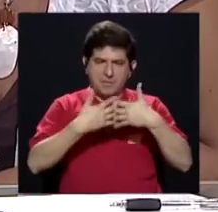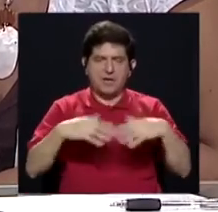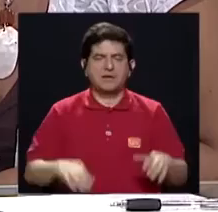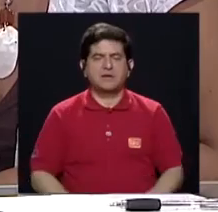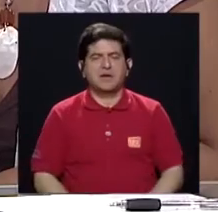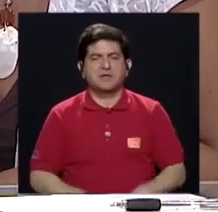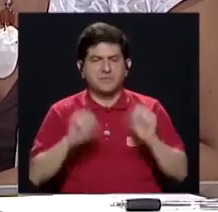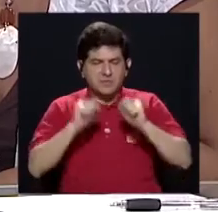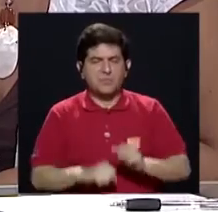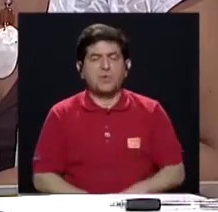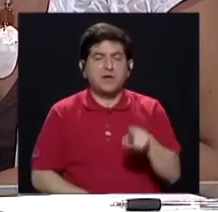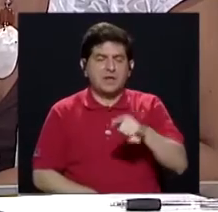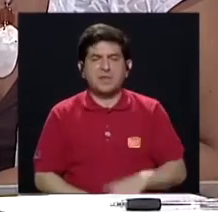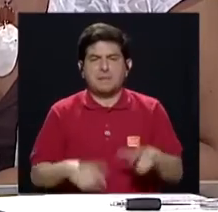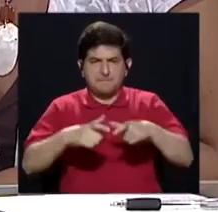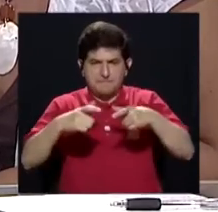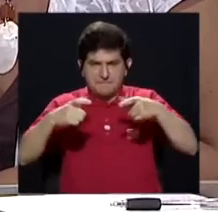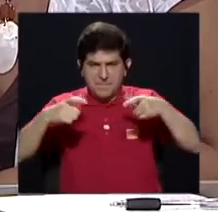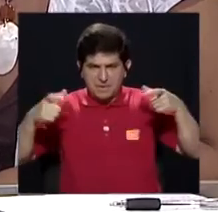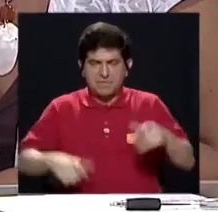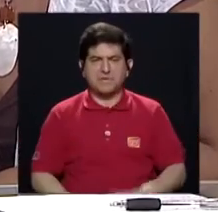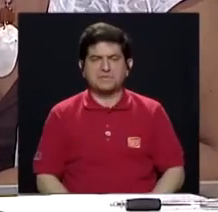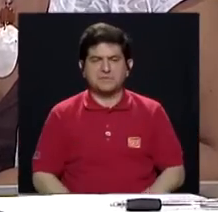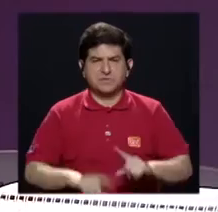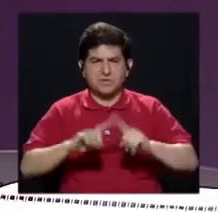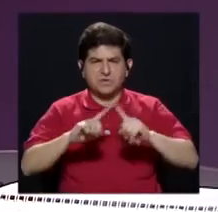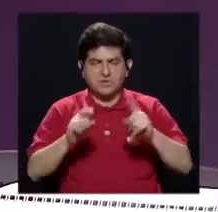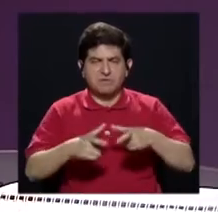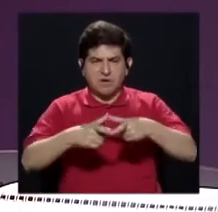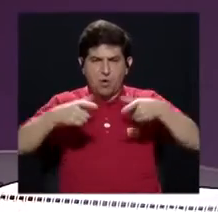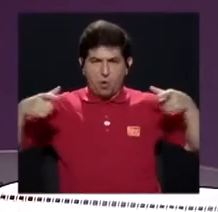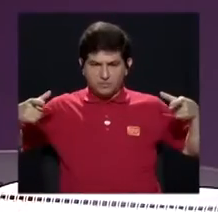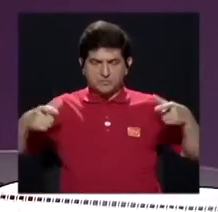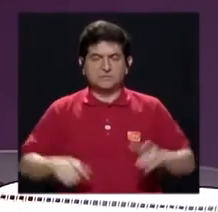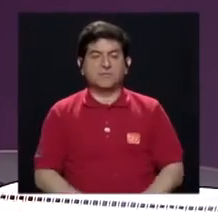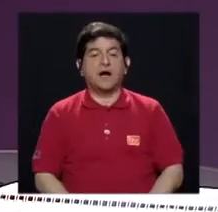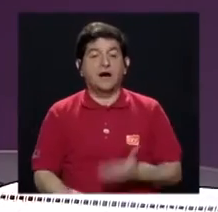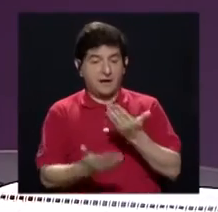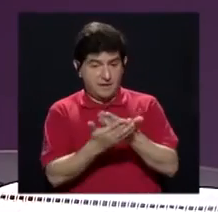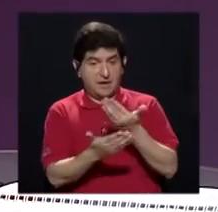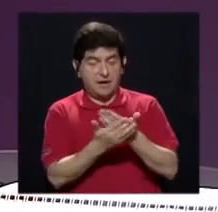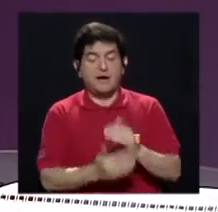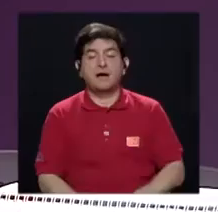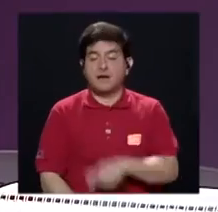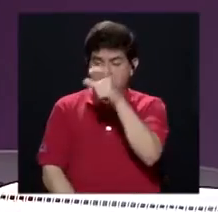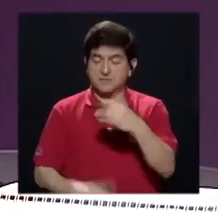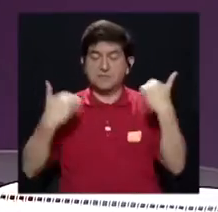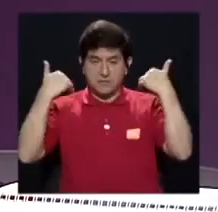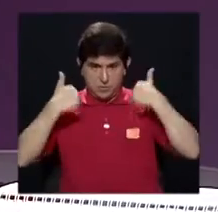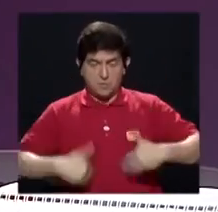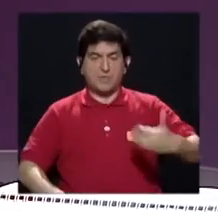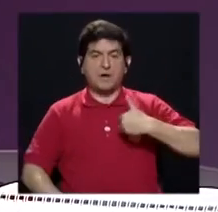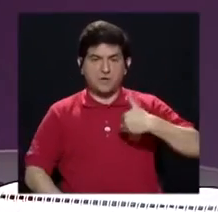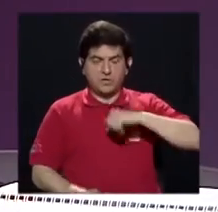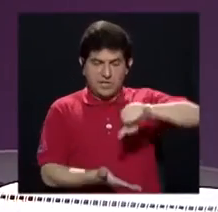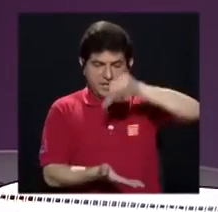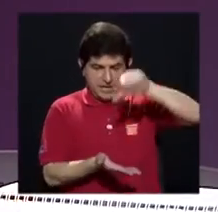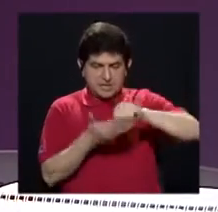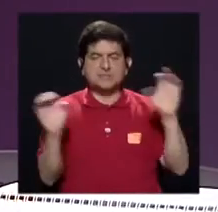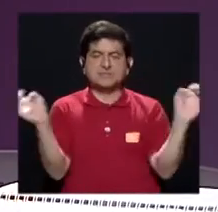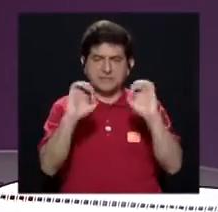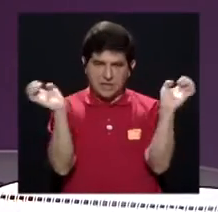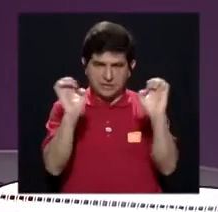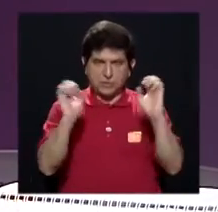sutiles que perciben lo vibratorio, las frecuencias, entonces se comprueba que efectivamente el ser humano tenemos centros de